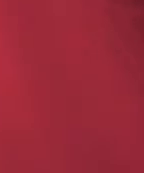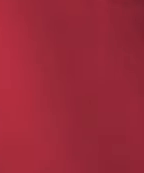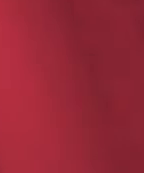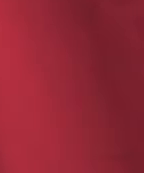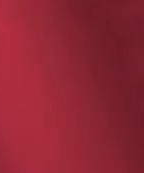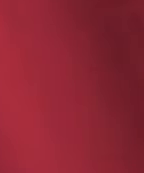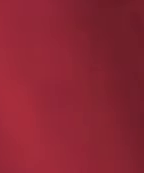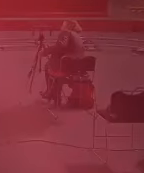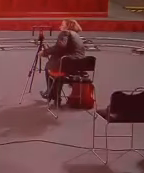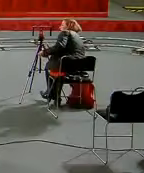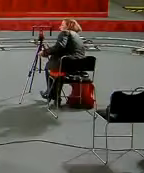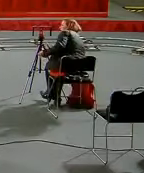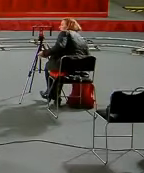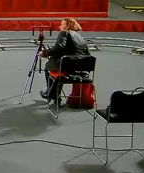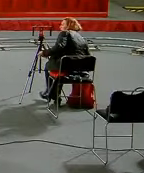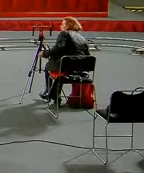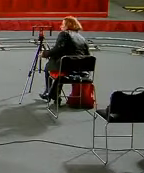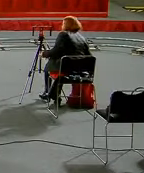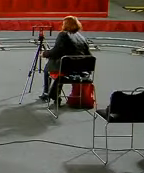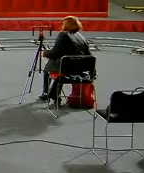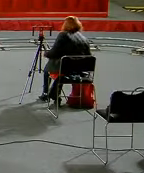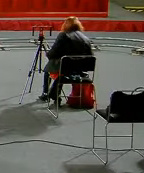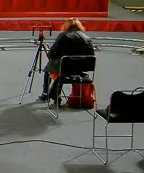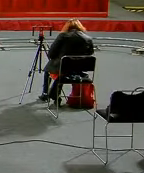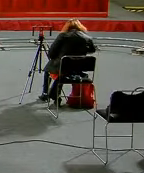Gobierno de México.